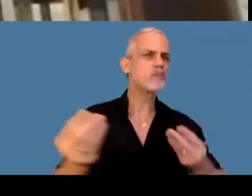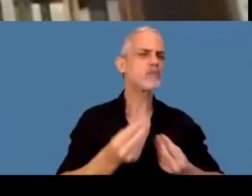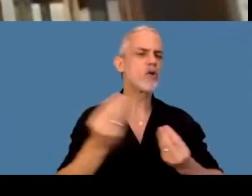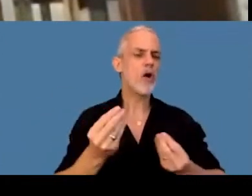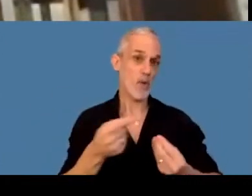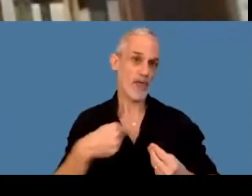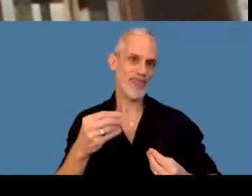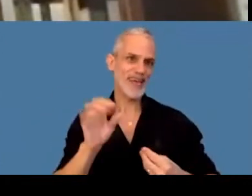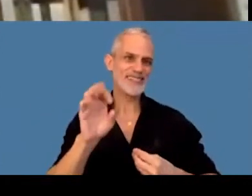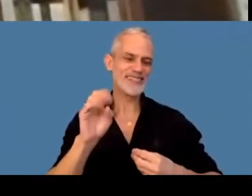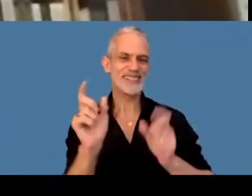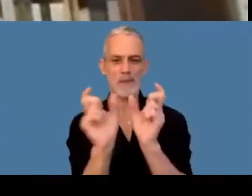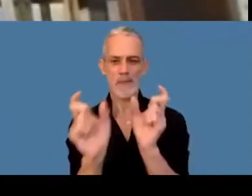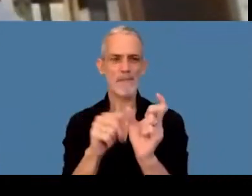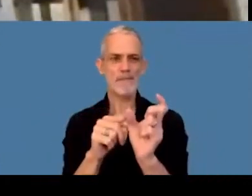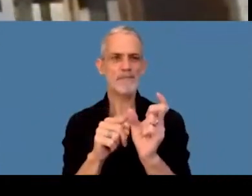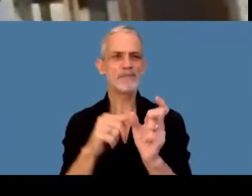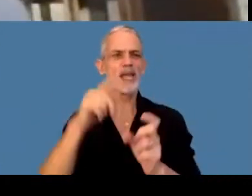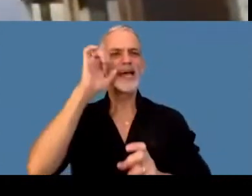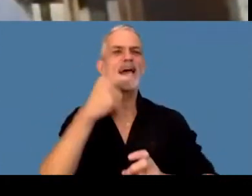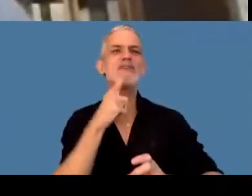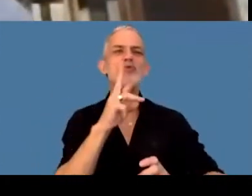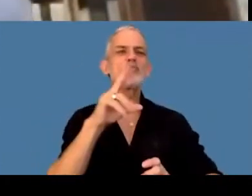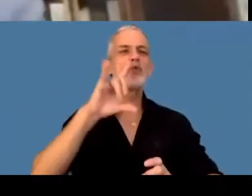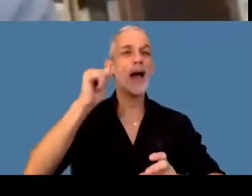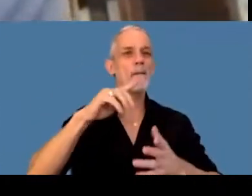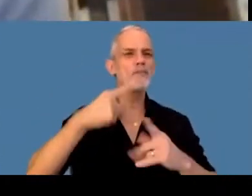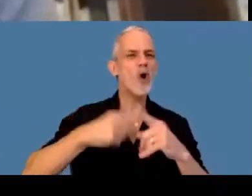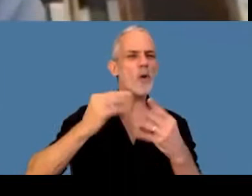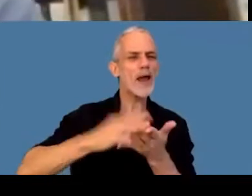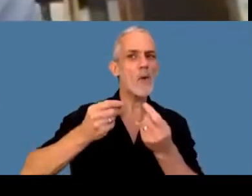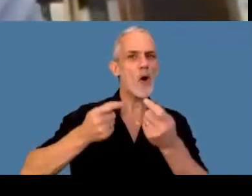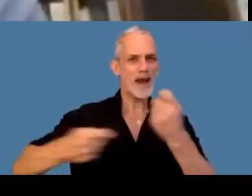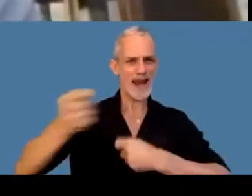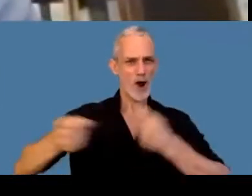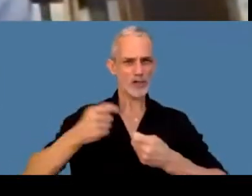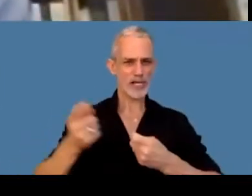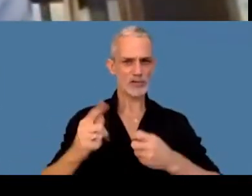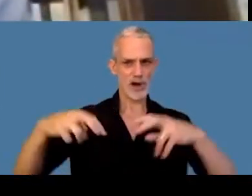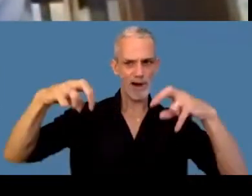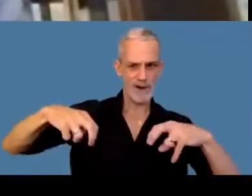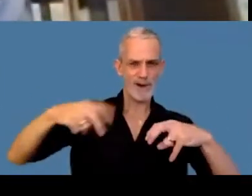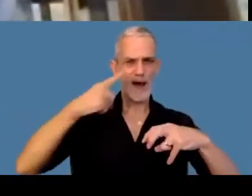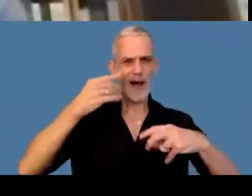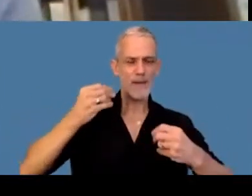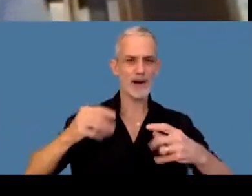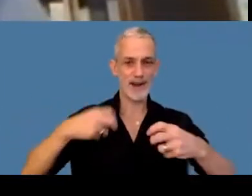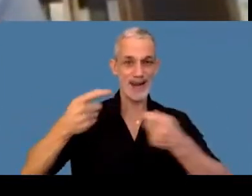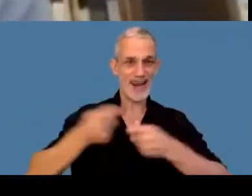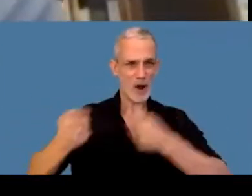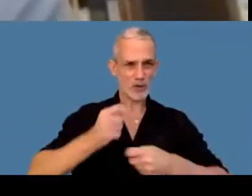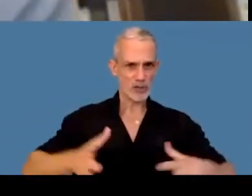que denominamos estructura negocial, o sea, la forma en que se va a terminar configurando la negociación colectiva. De